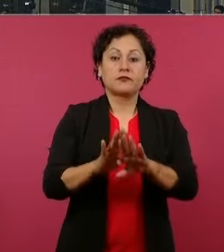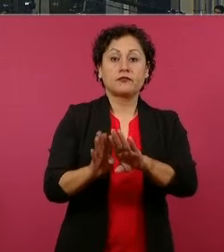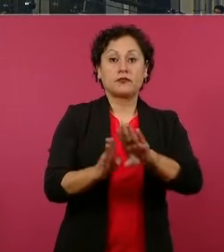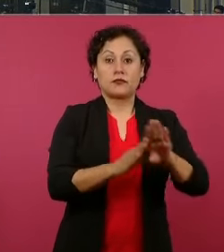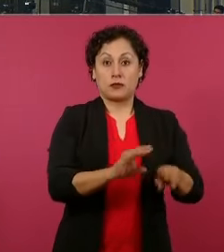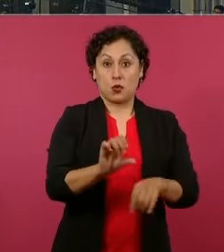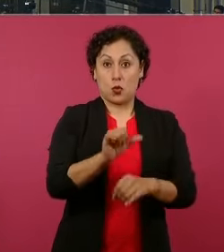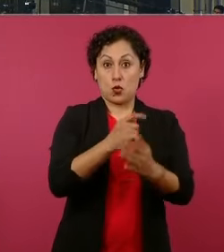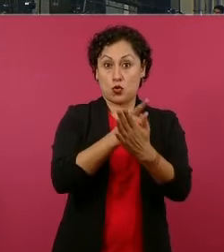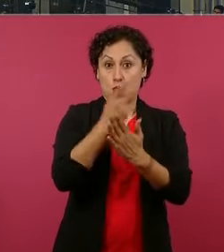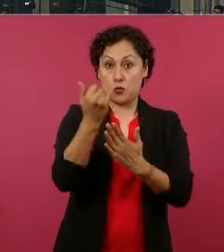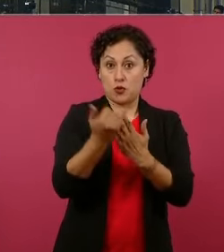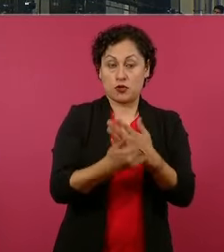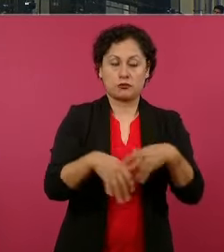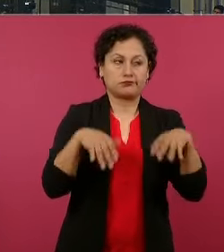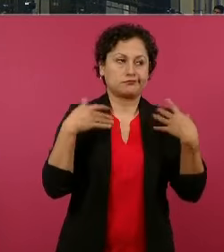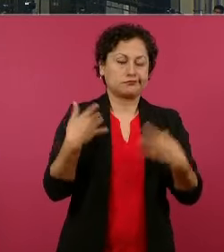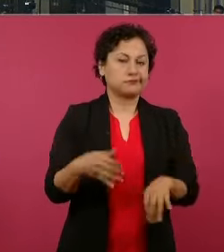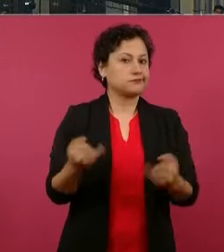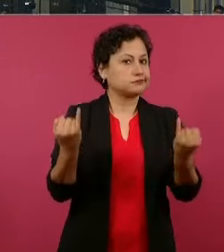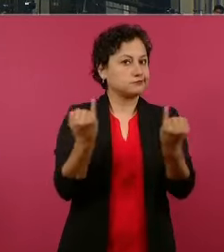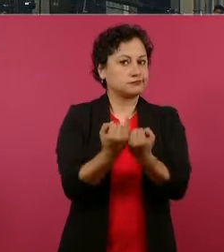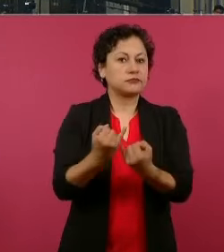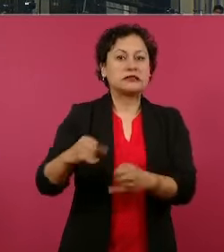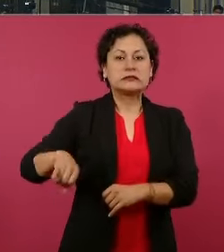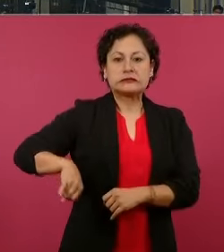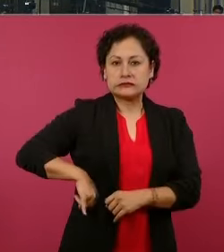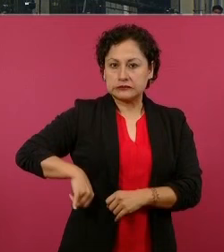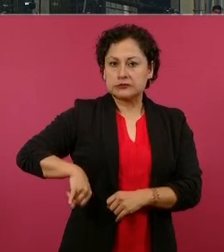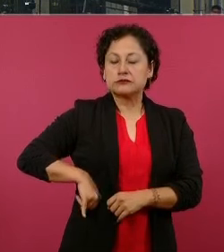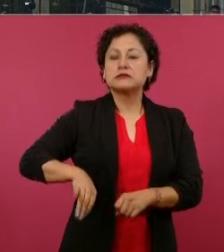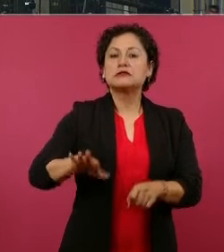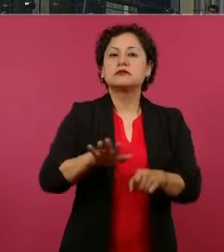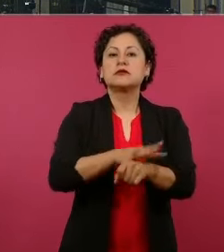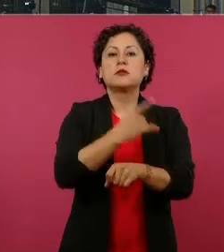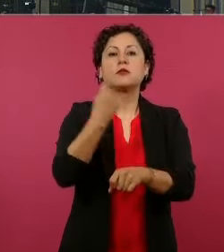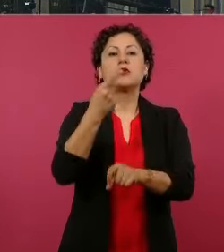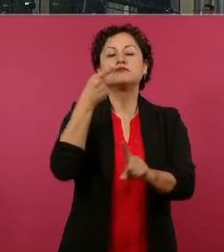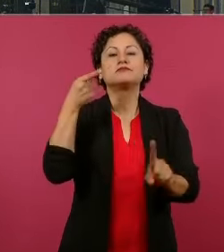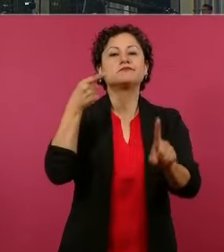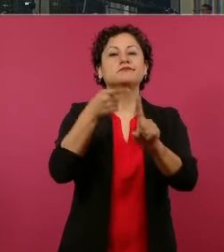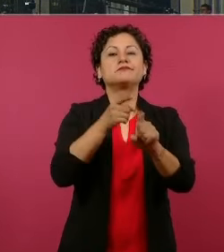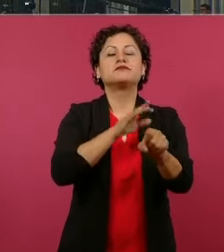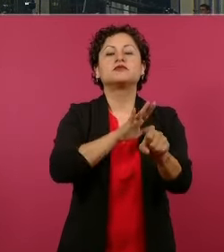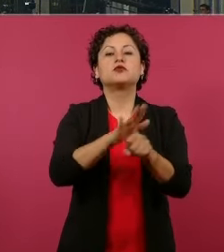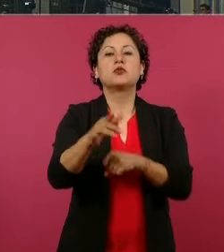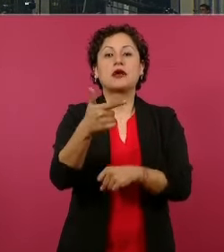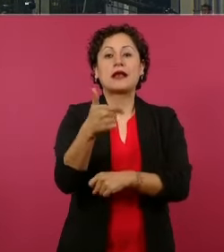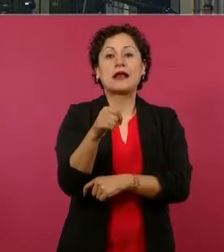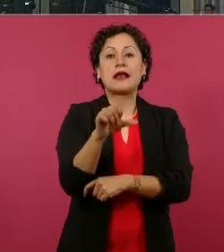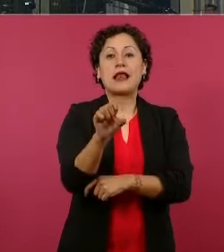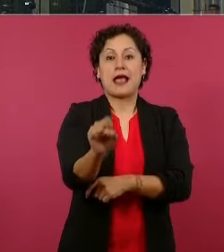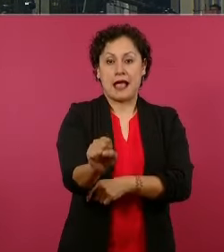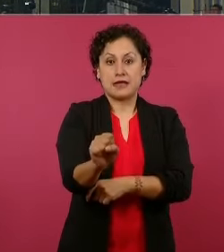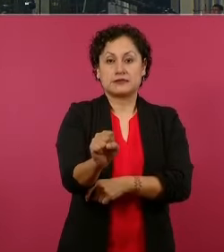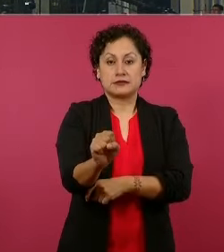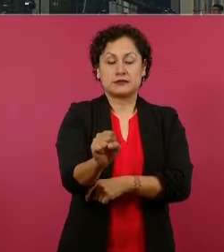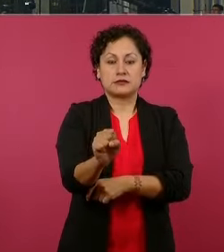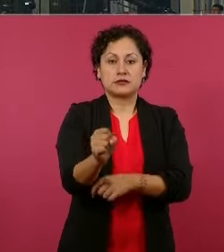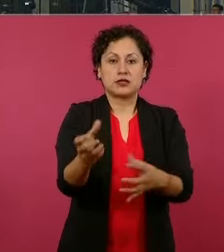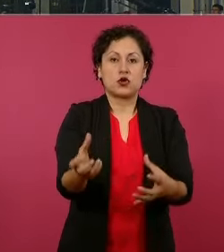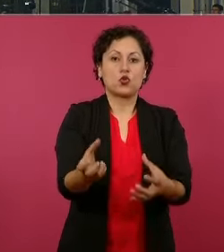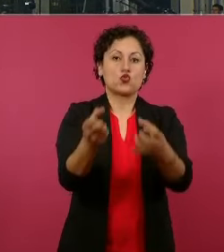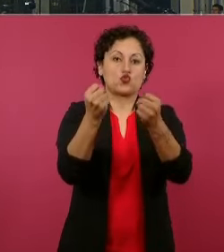interesante para recuperar el gas que se quema en la Zonda de